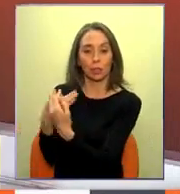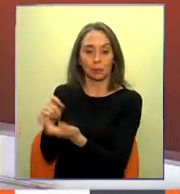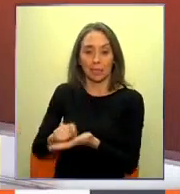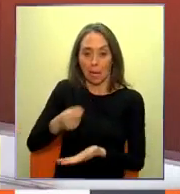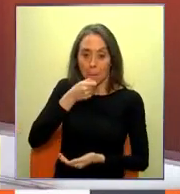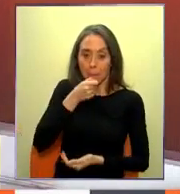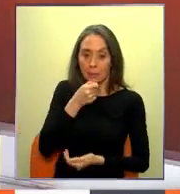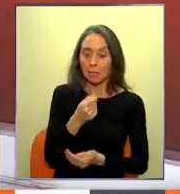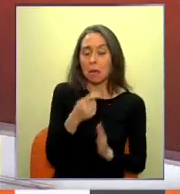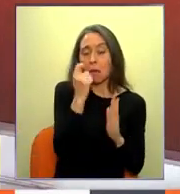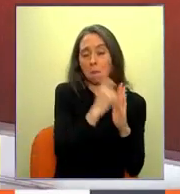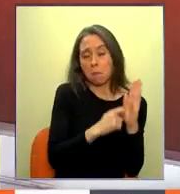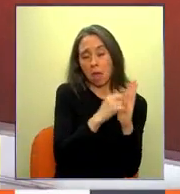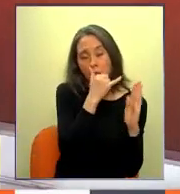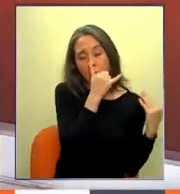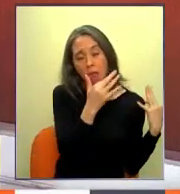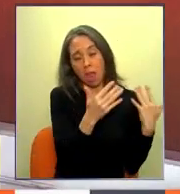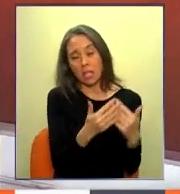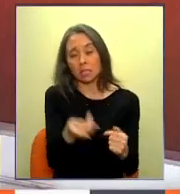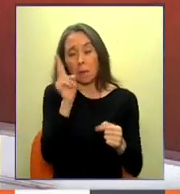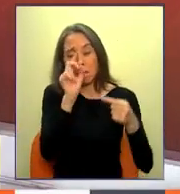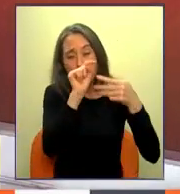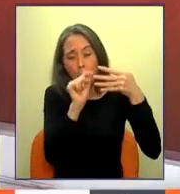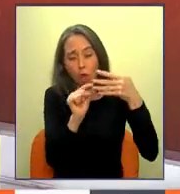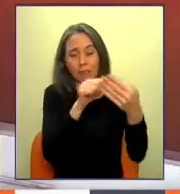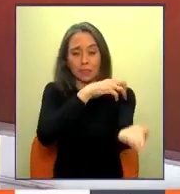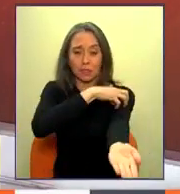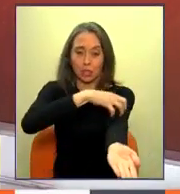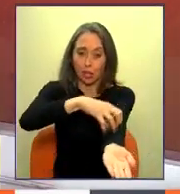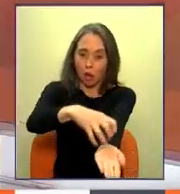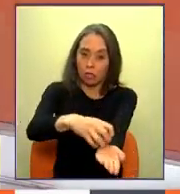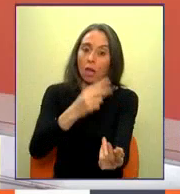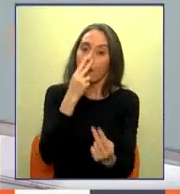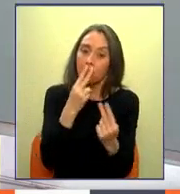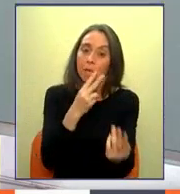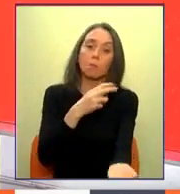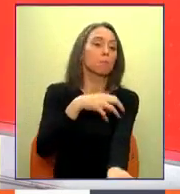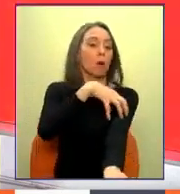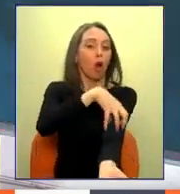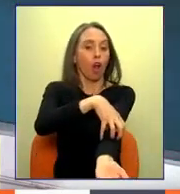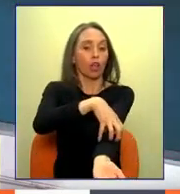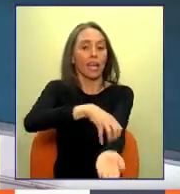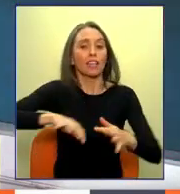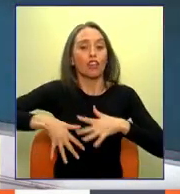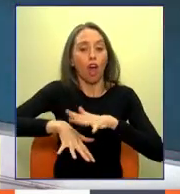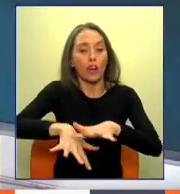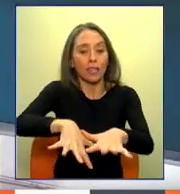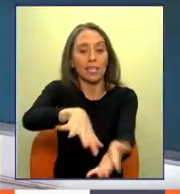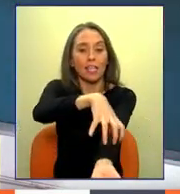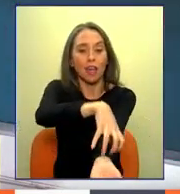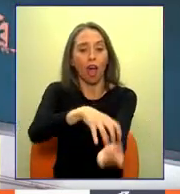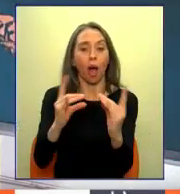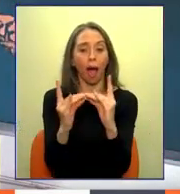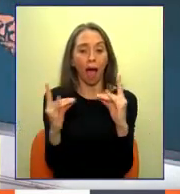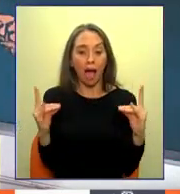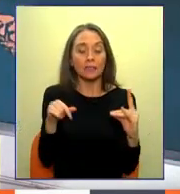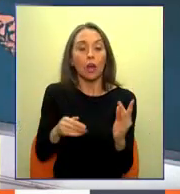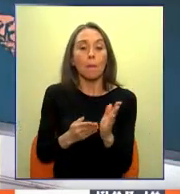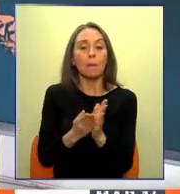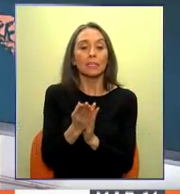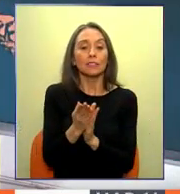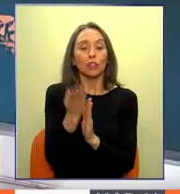Después de meses con restricciones en todo el país, hemos visto cómo las regiones de Los Ríos y Aysén han comenzado hoy su etapa